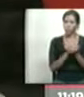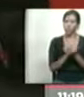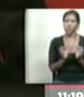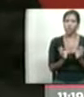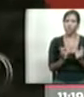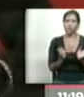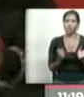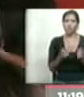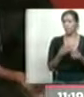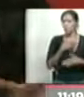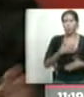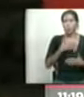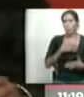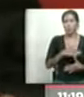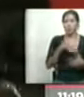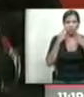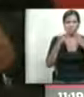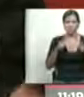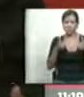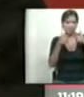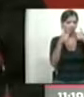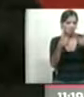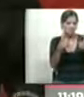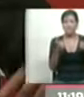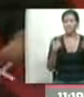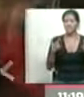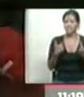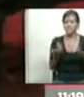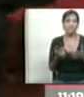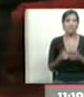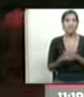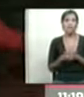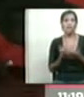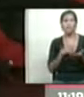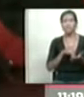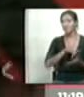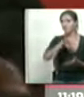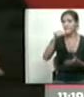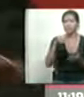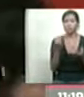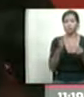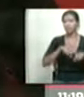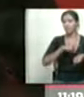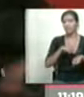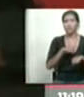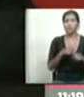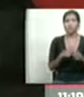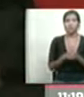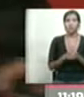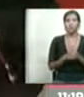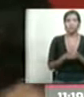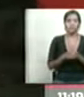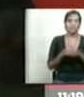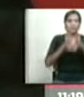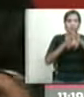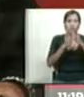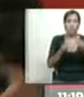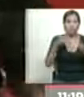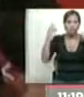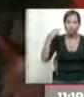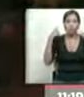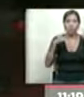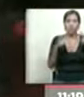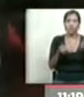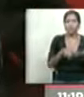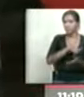muy cómodo porque él se ve que está chévere, que él tiene sus condiciones, porque él migró hace muchísimo rato. Él no es de esta oleada de la locura del puente de